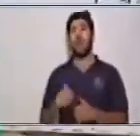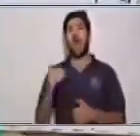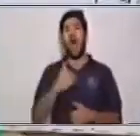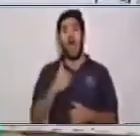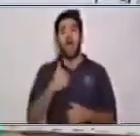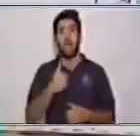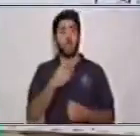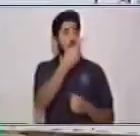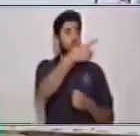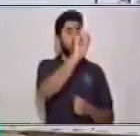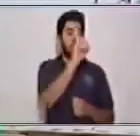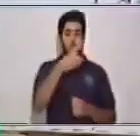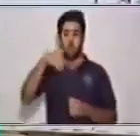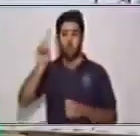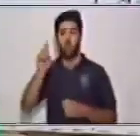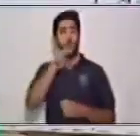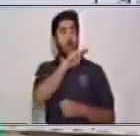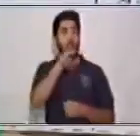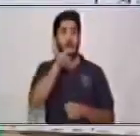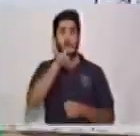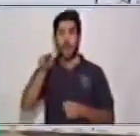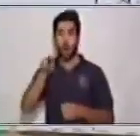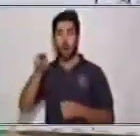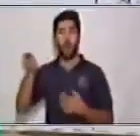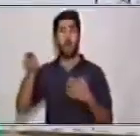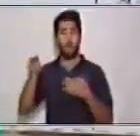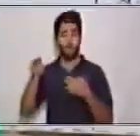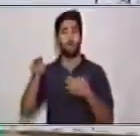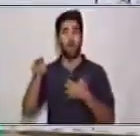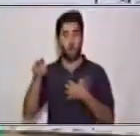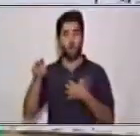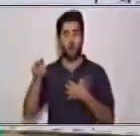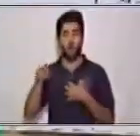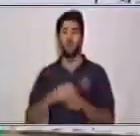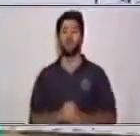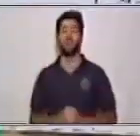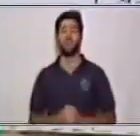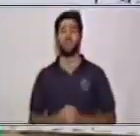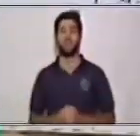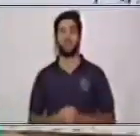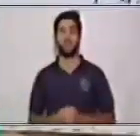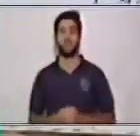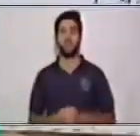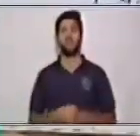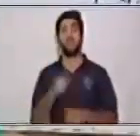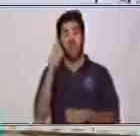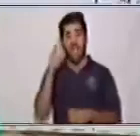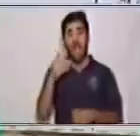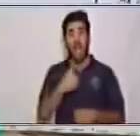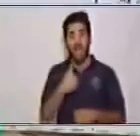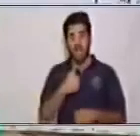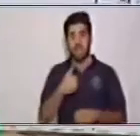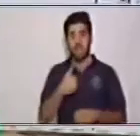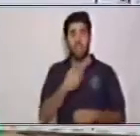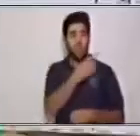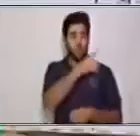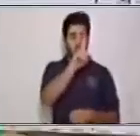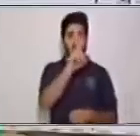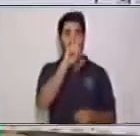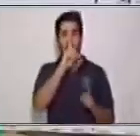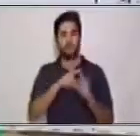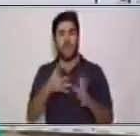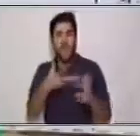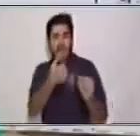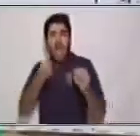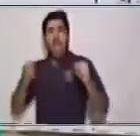poseen nombres propios, ya no eran llamados solo dioses, tenían un nombre propio. Los dioses y héroes aparecen en la